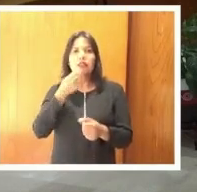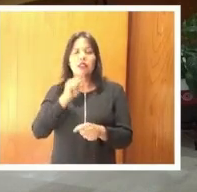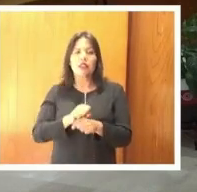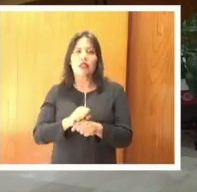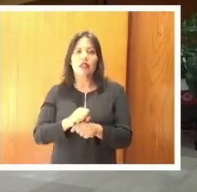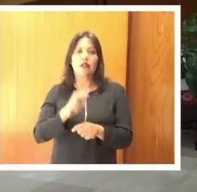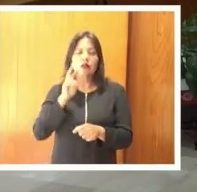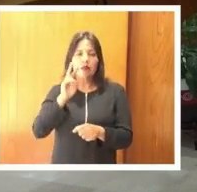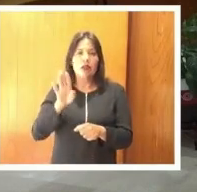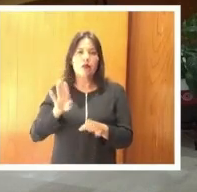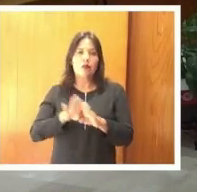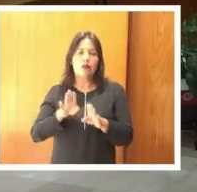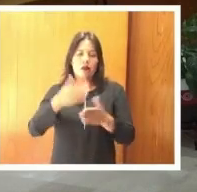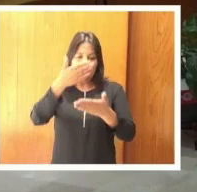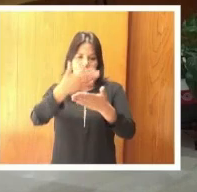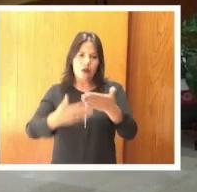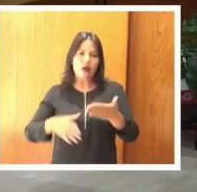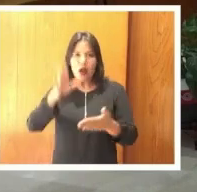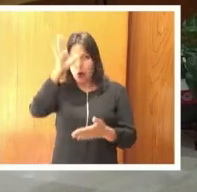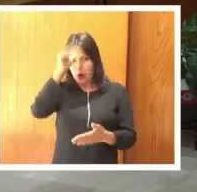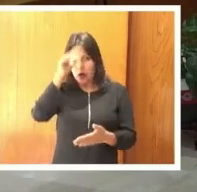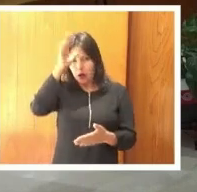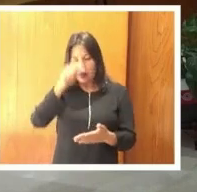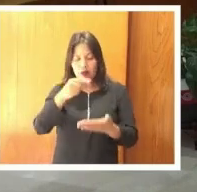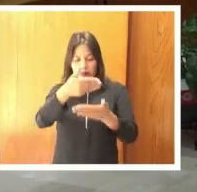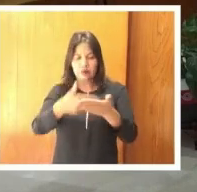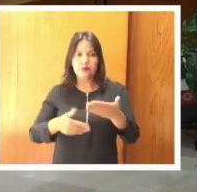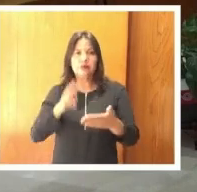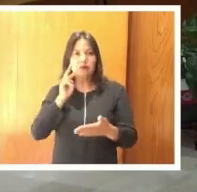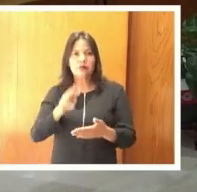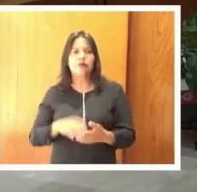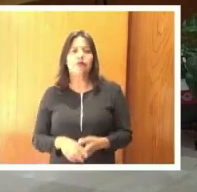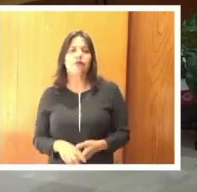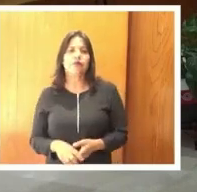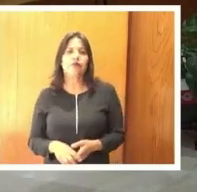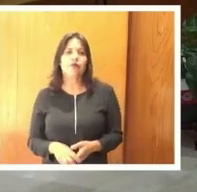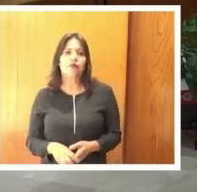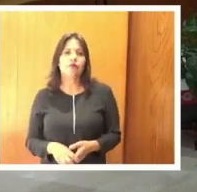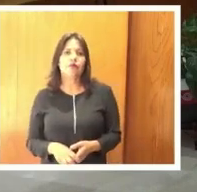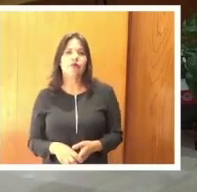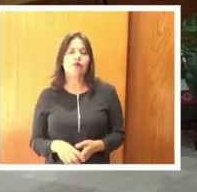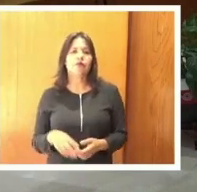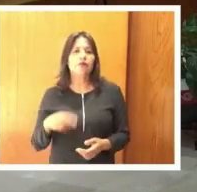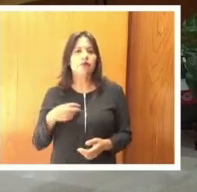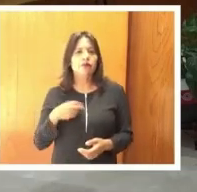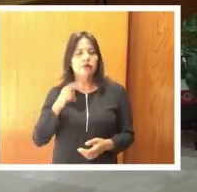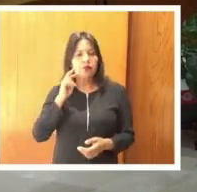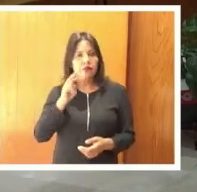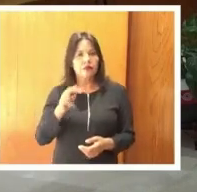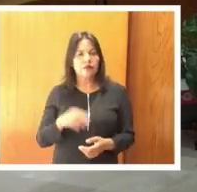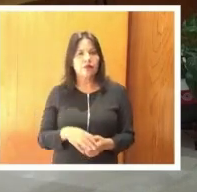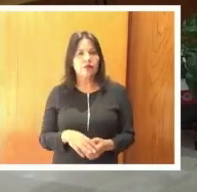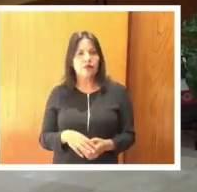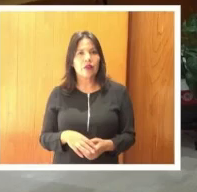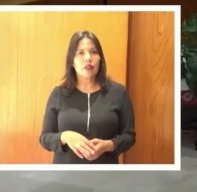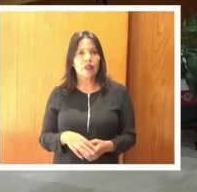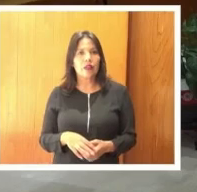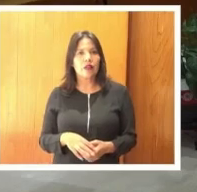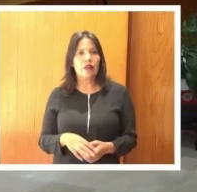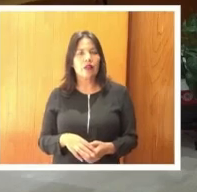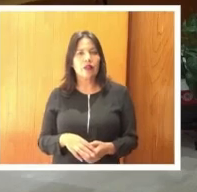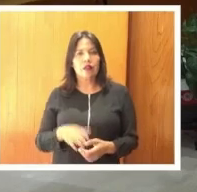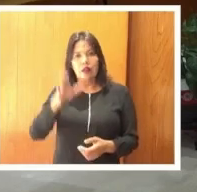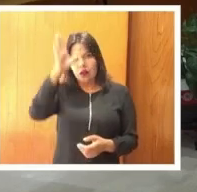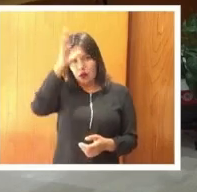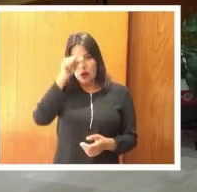del seguimiento de acuerdos. Denos cuenta, secretario. Con gusto, comisionado presidente, comisionadas y comisionados. Conforme al seguimiento de acuerdos que lleva